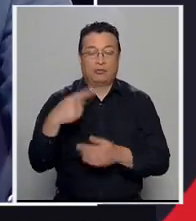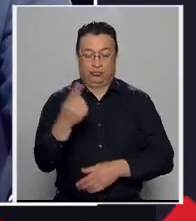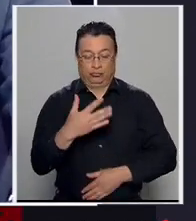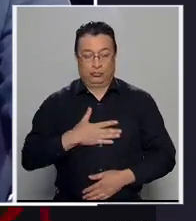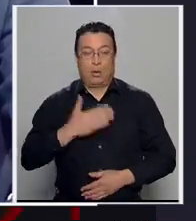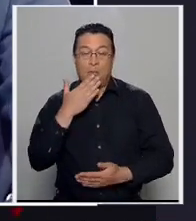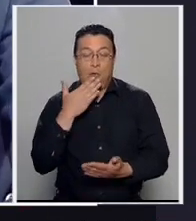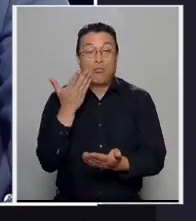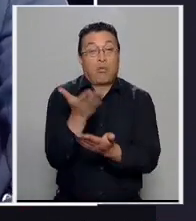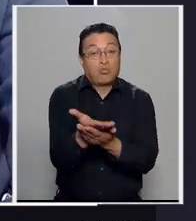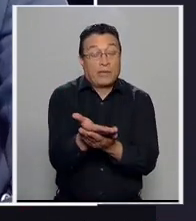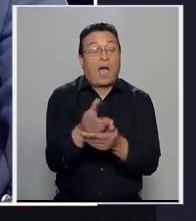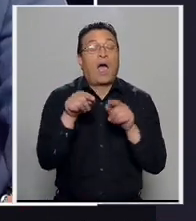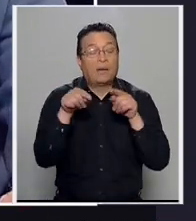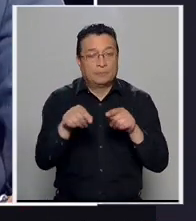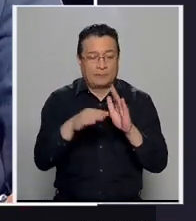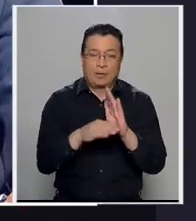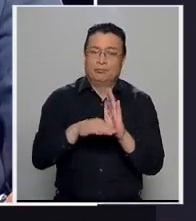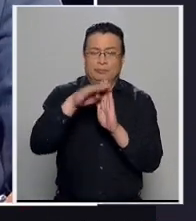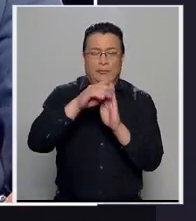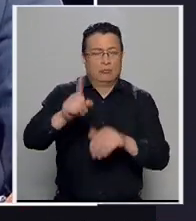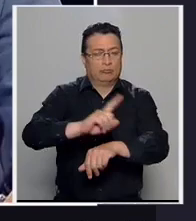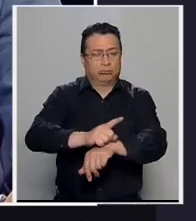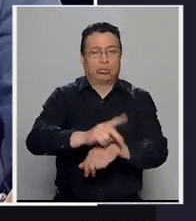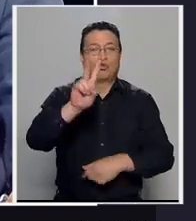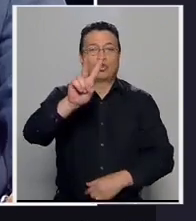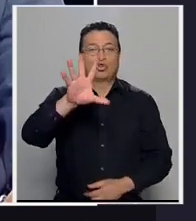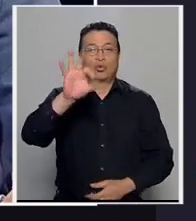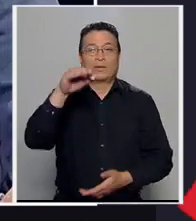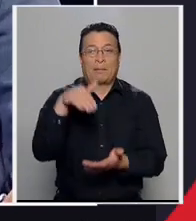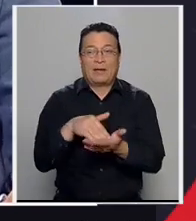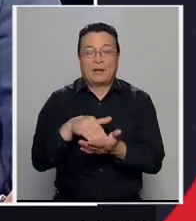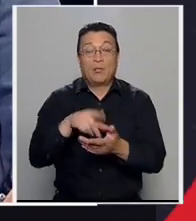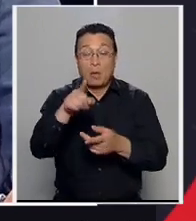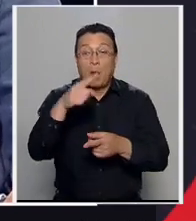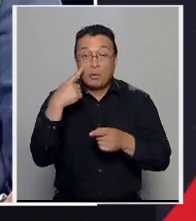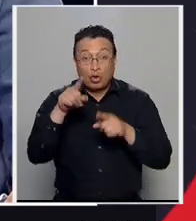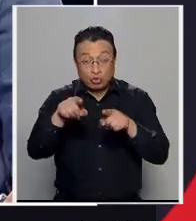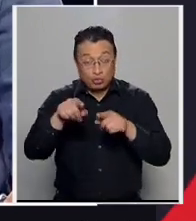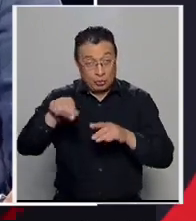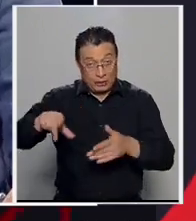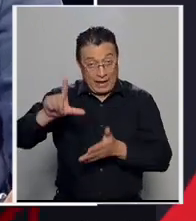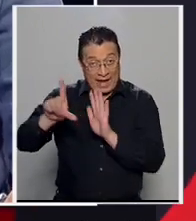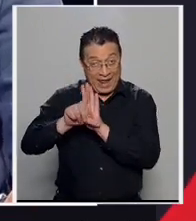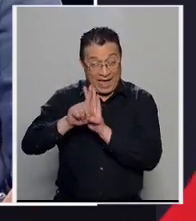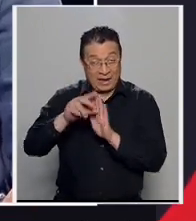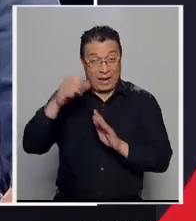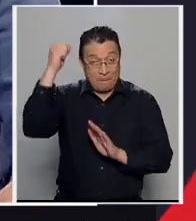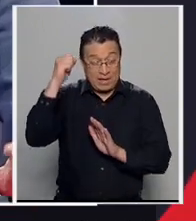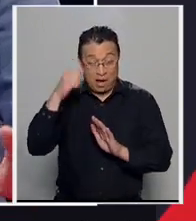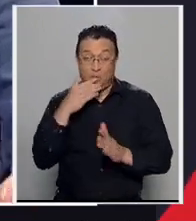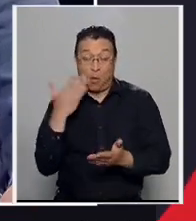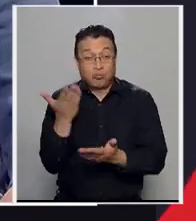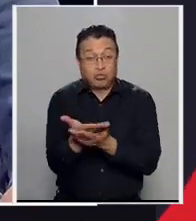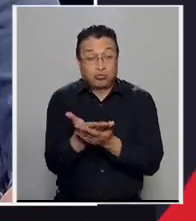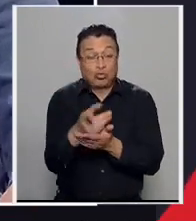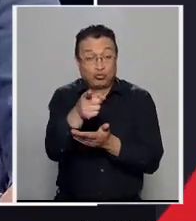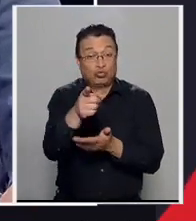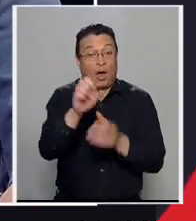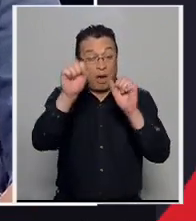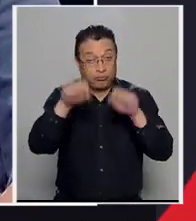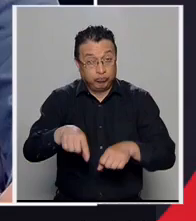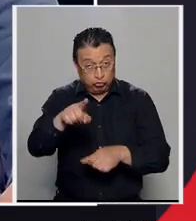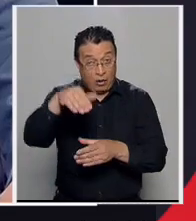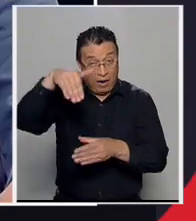propuesta de aumentarla inmediatamente en 250 mil pesos para los primeros 15. ¿La va a aprobar puntualmente esta? Después pasamos a su propuesta. ¿Esta la va a aprobar? ¿Usted la va a